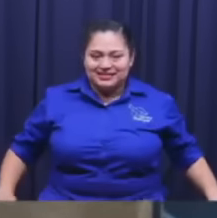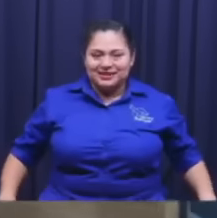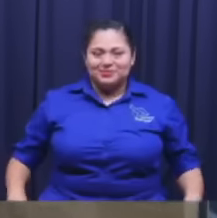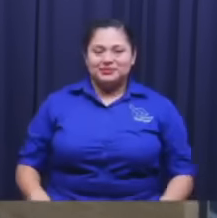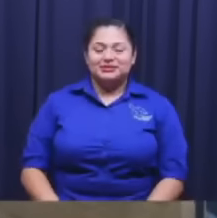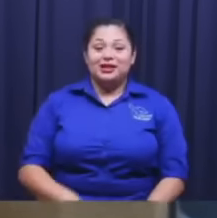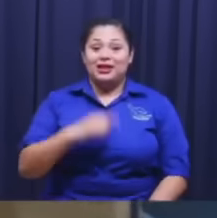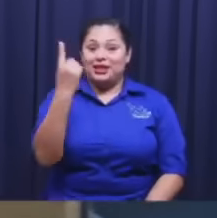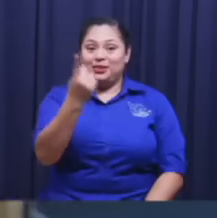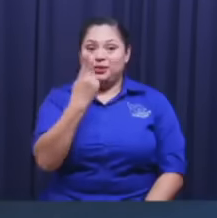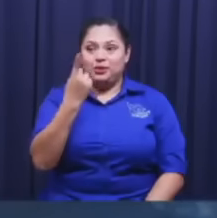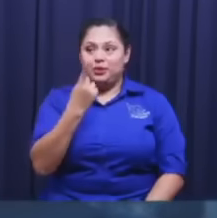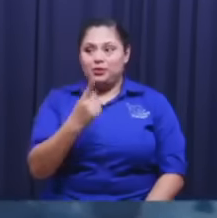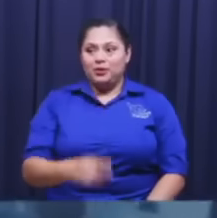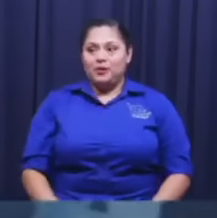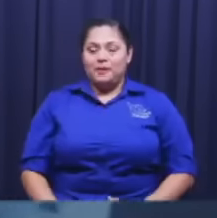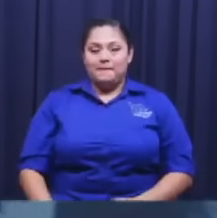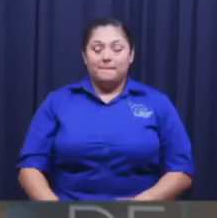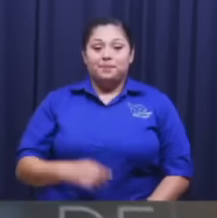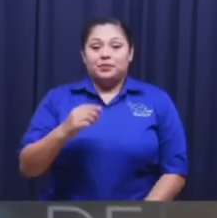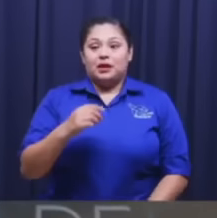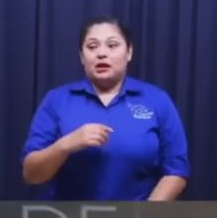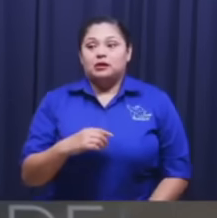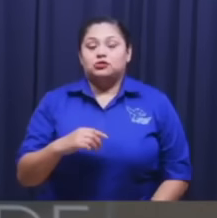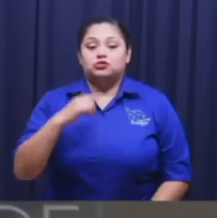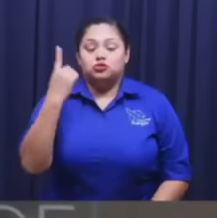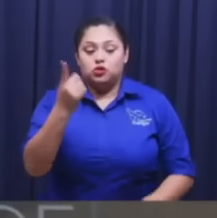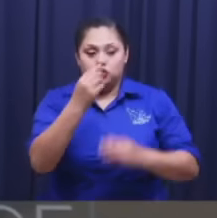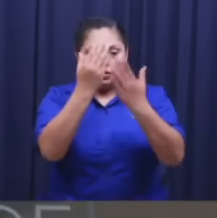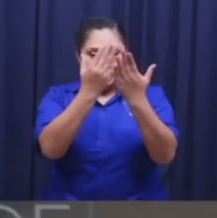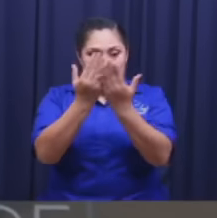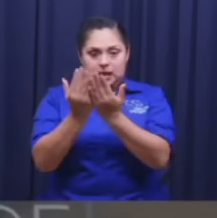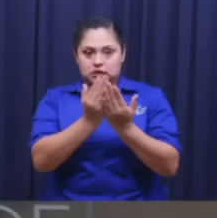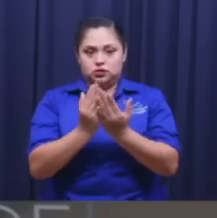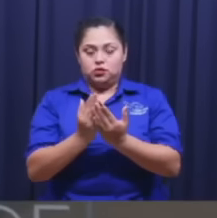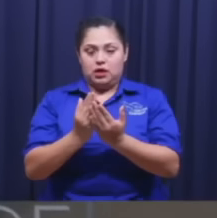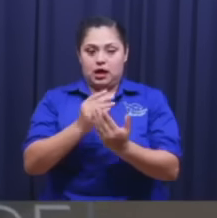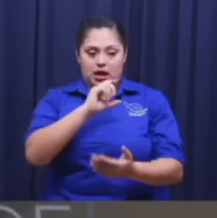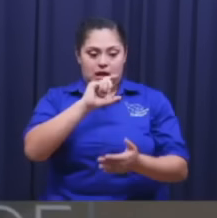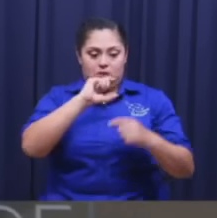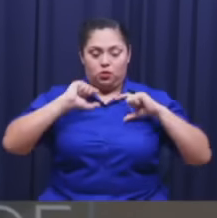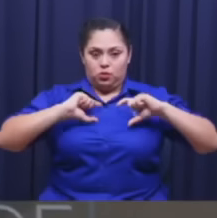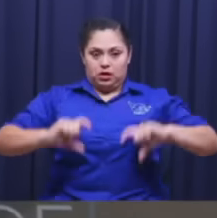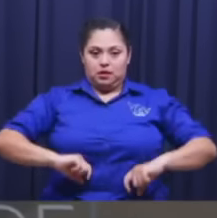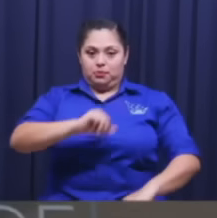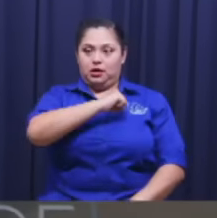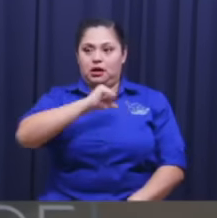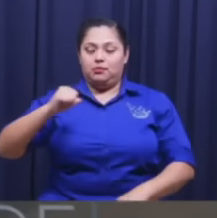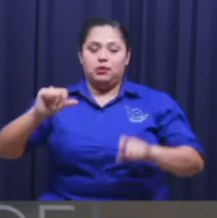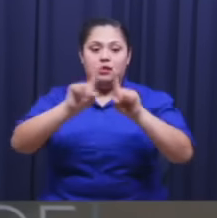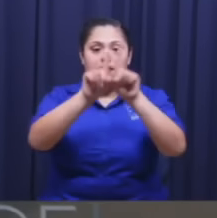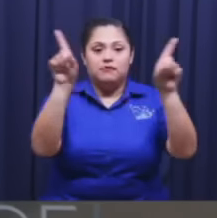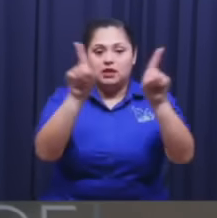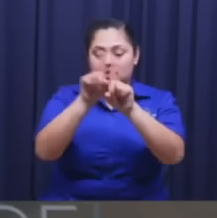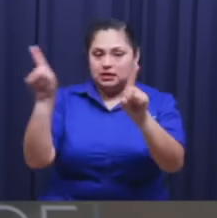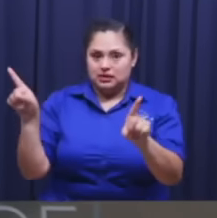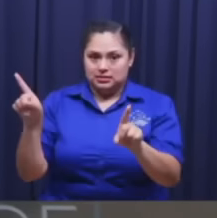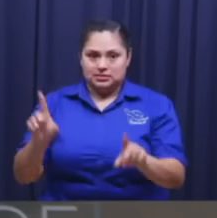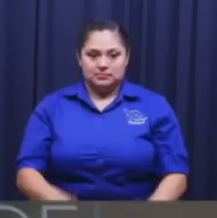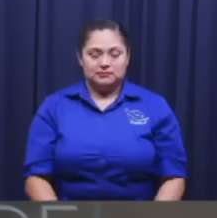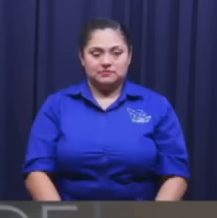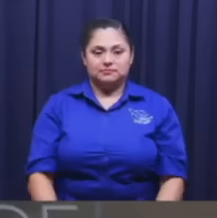De todo. Eso, sobre todo lo saben los estudiosos de la materia, ya sea del cuerpo, del alma, en las diferentes